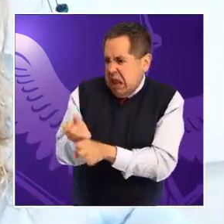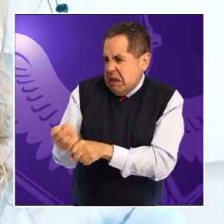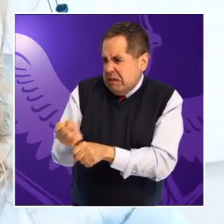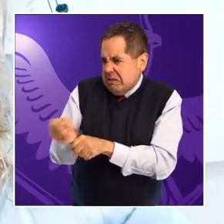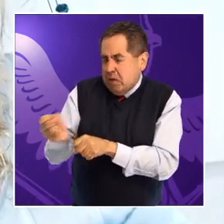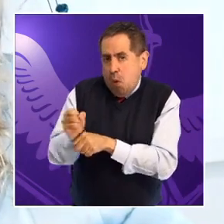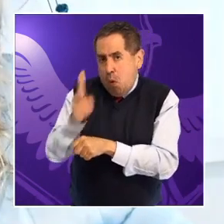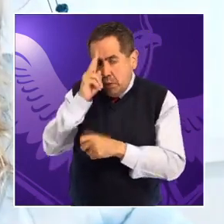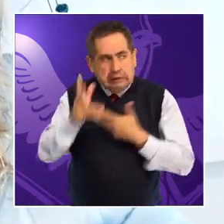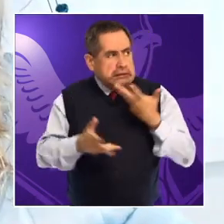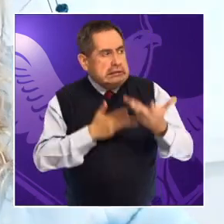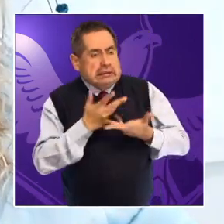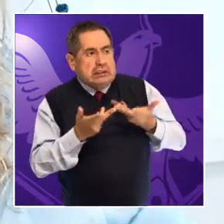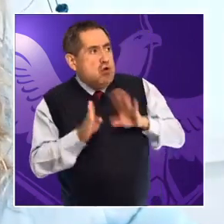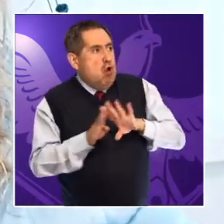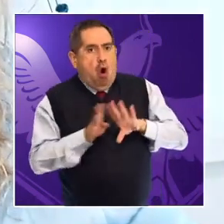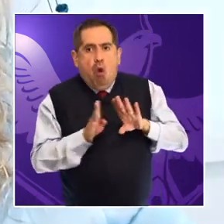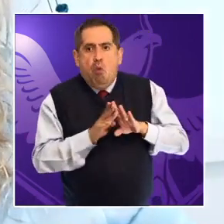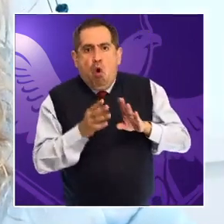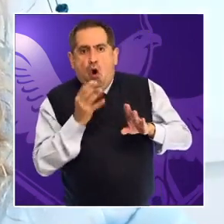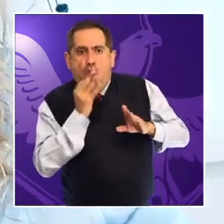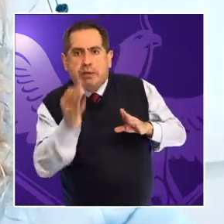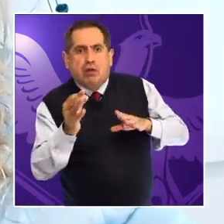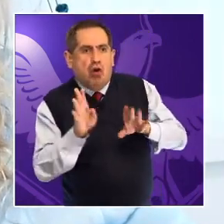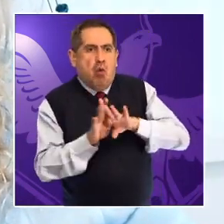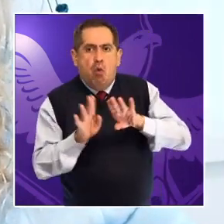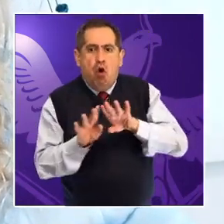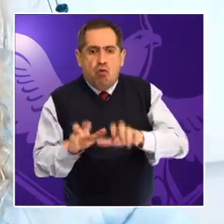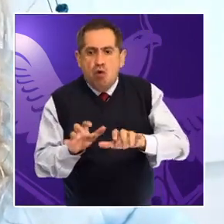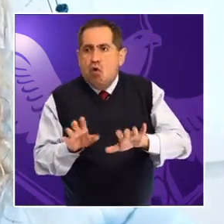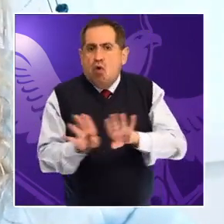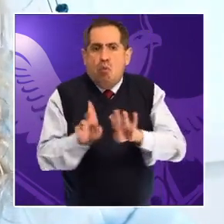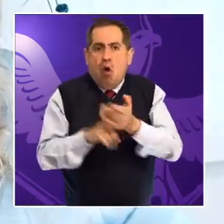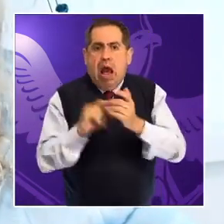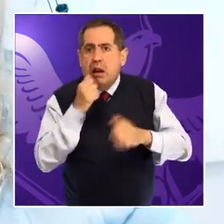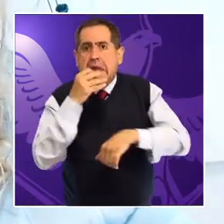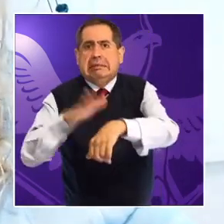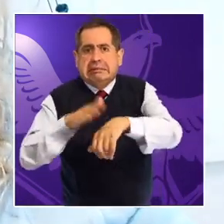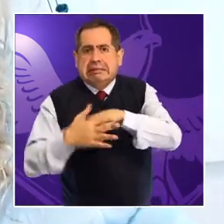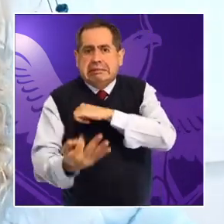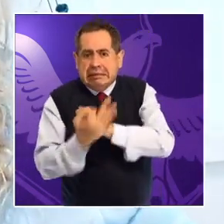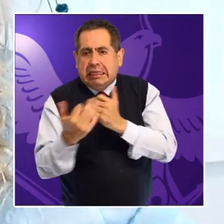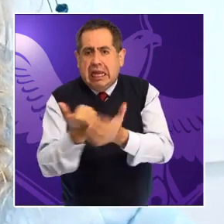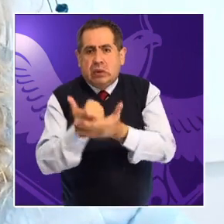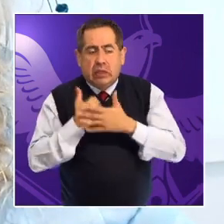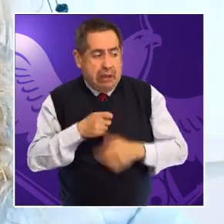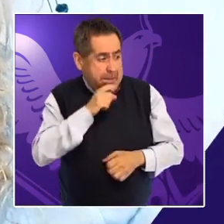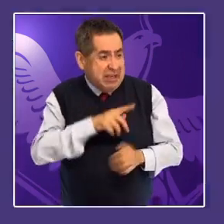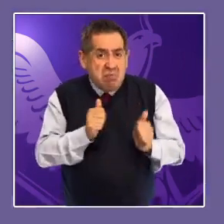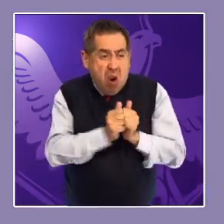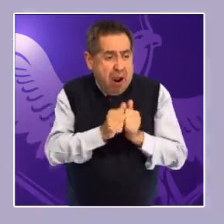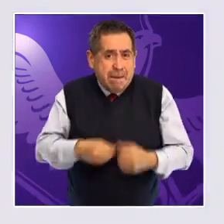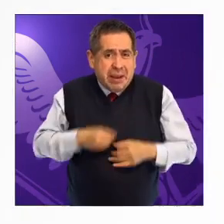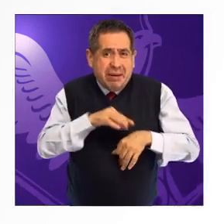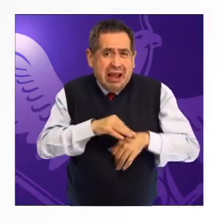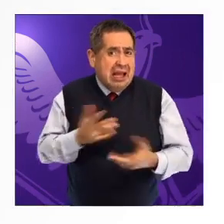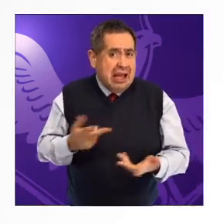saltear esa cercanía, ese control y esa misma situación de violencia,